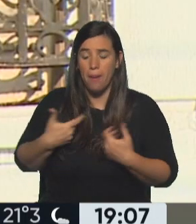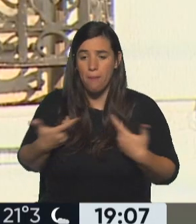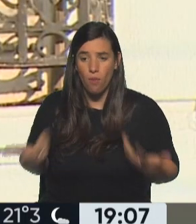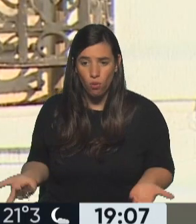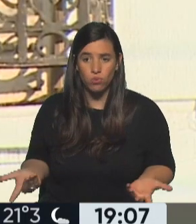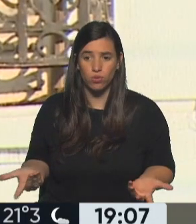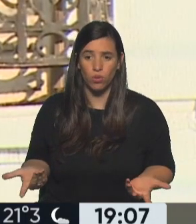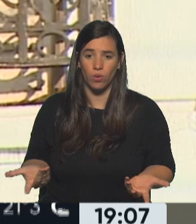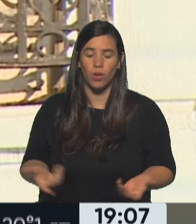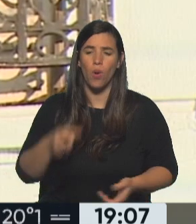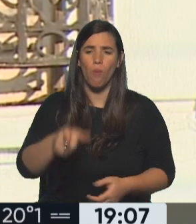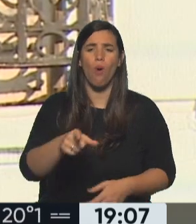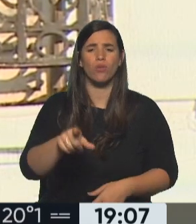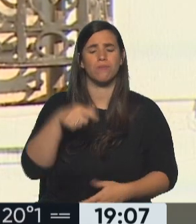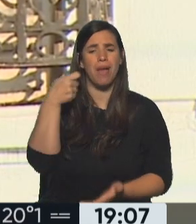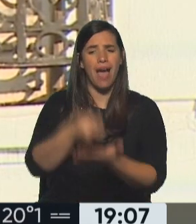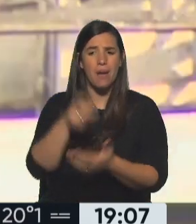tipo de alquiler?